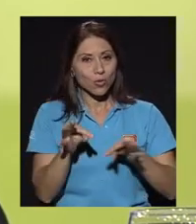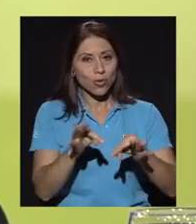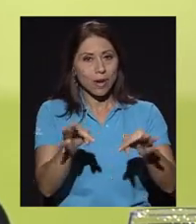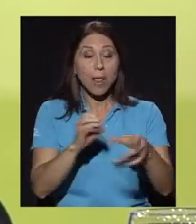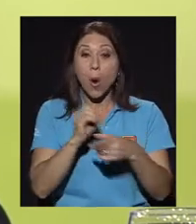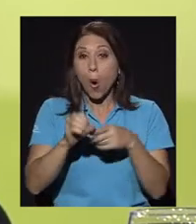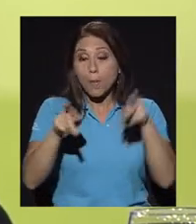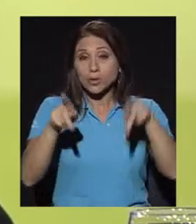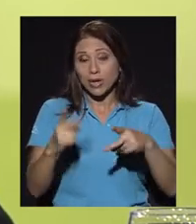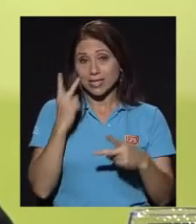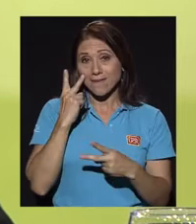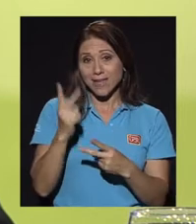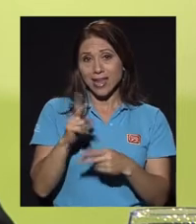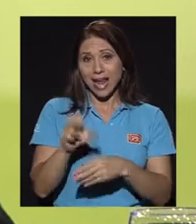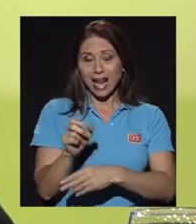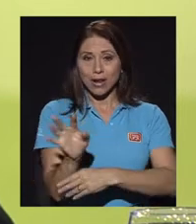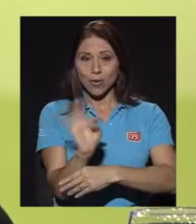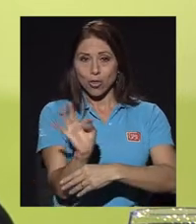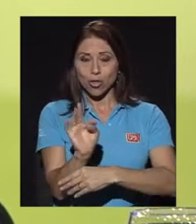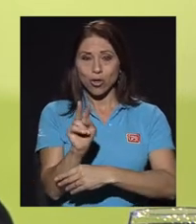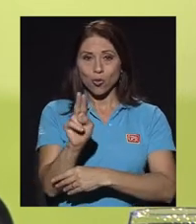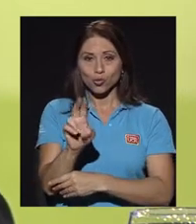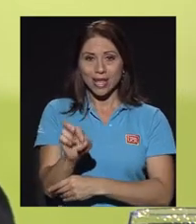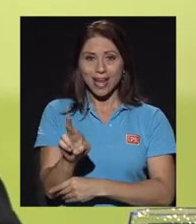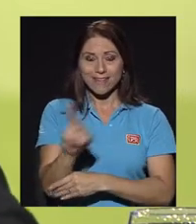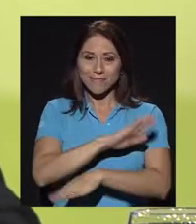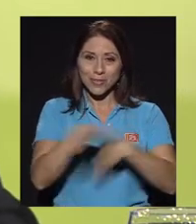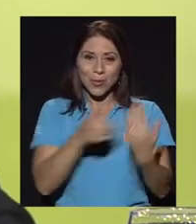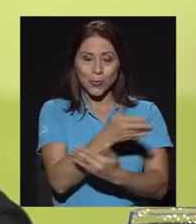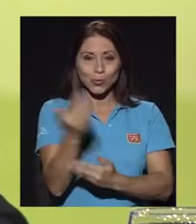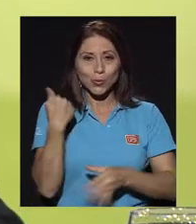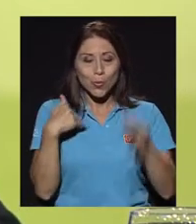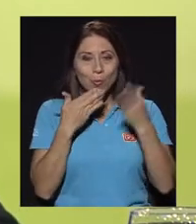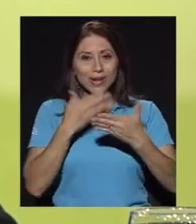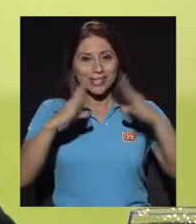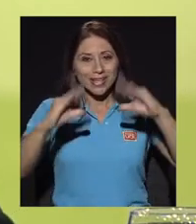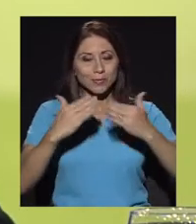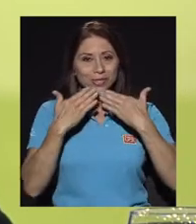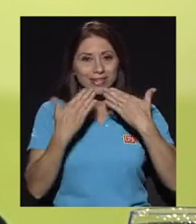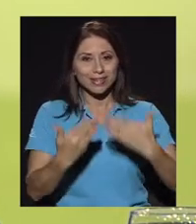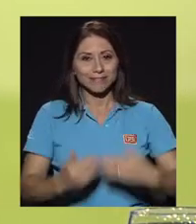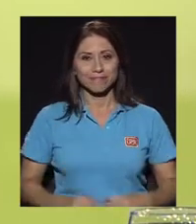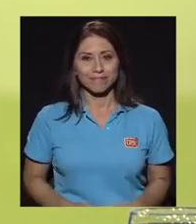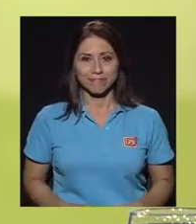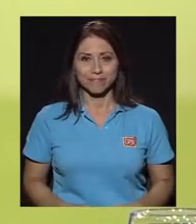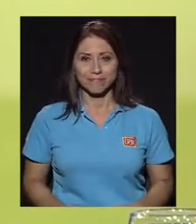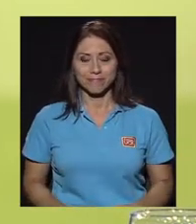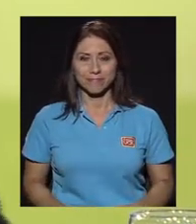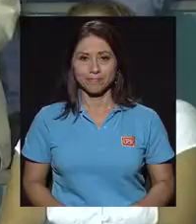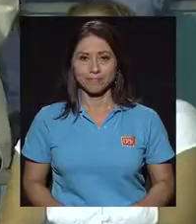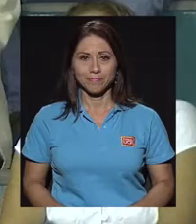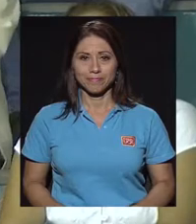Turrialba, o quienes nos observan por el canal UCR. A todos y todas, muy buenas tardes, muchas gracias.